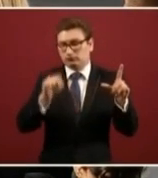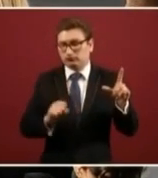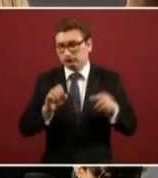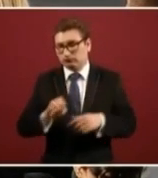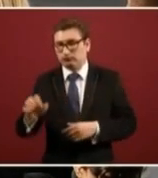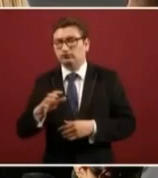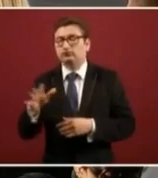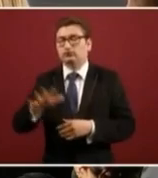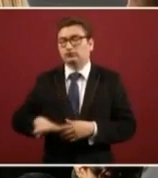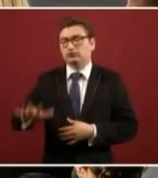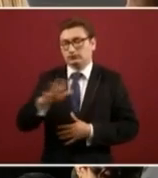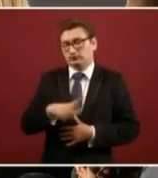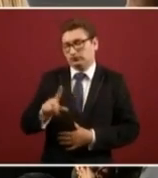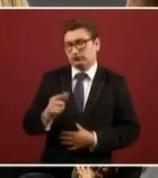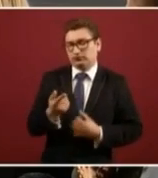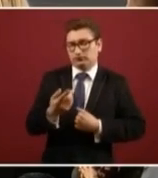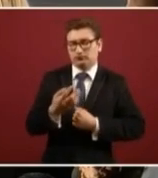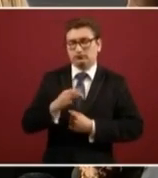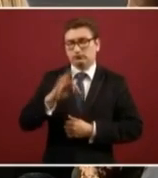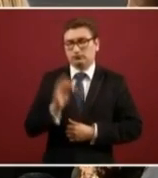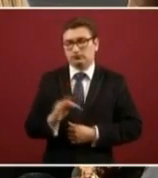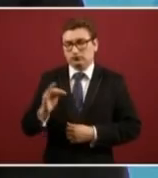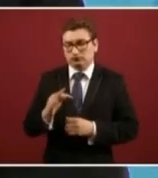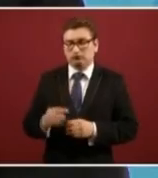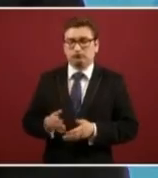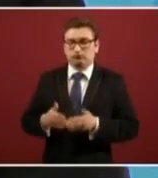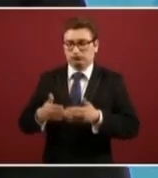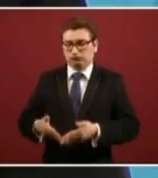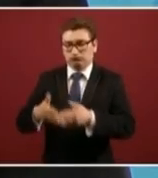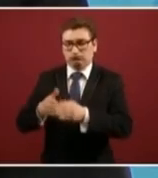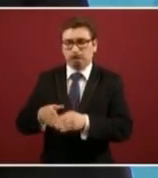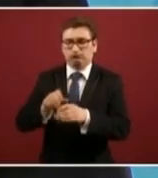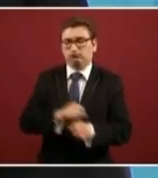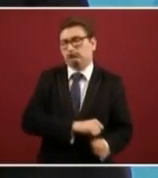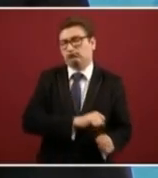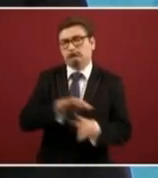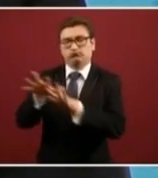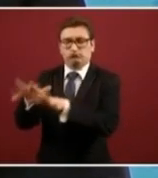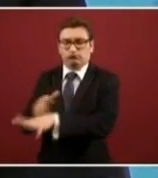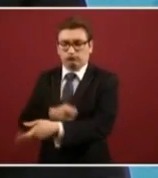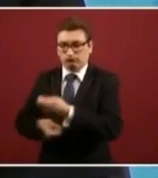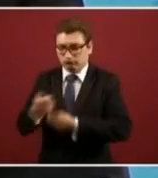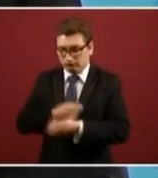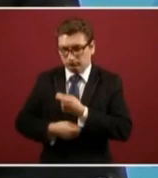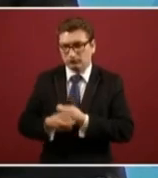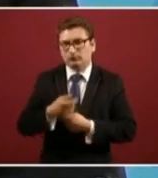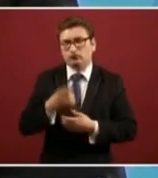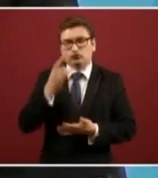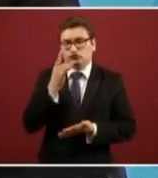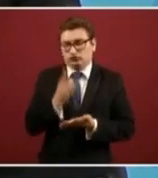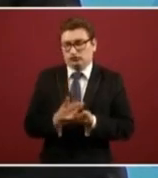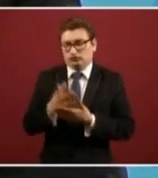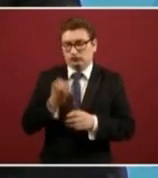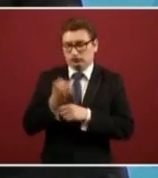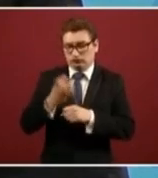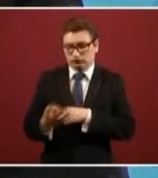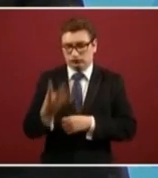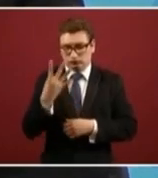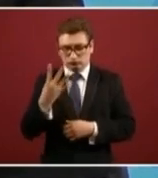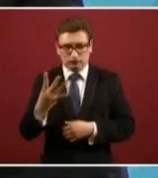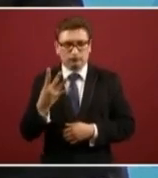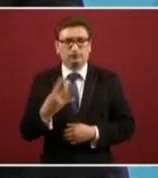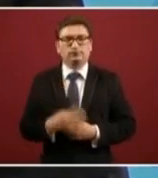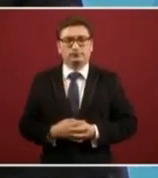a pesar de que el 70% de la producción pesquera nacional se realiza en solamente cuatro entidades federativas, que son las dos